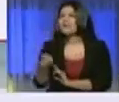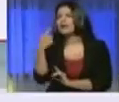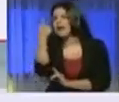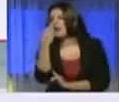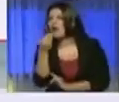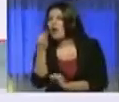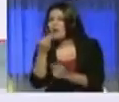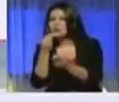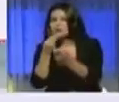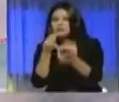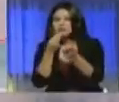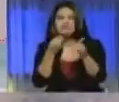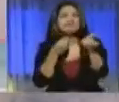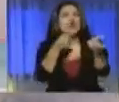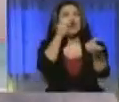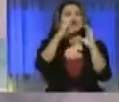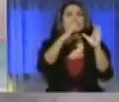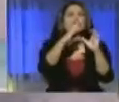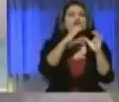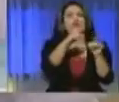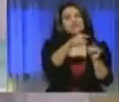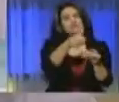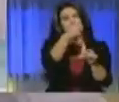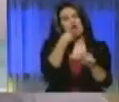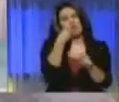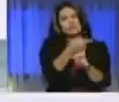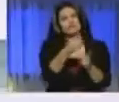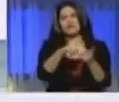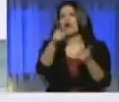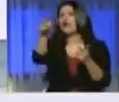allá los jóvenes, Simón y compañía.